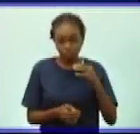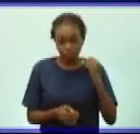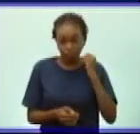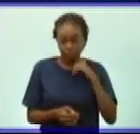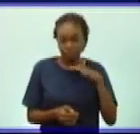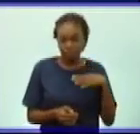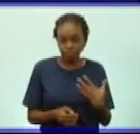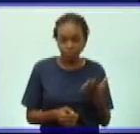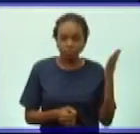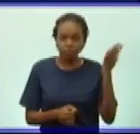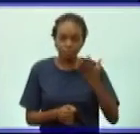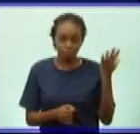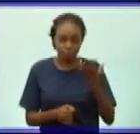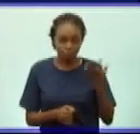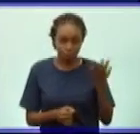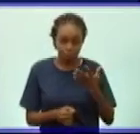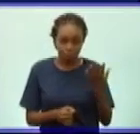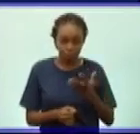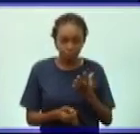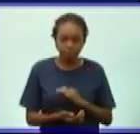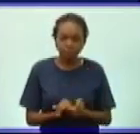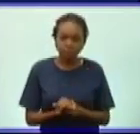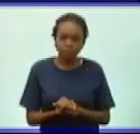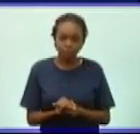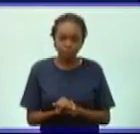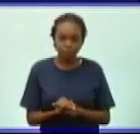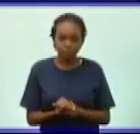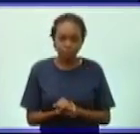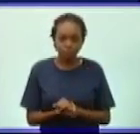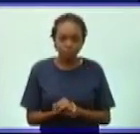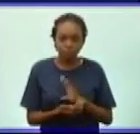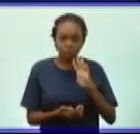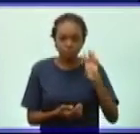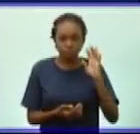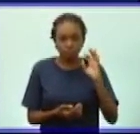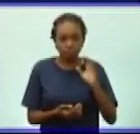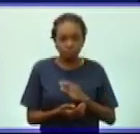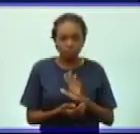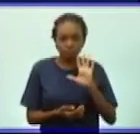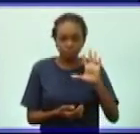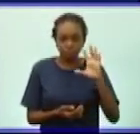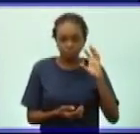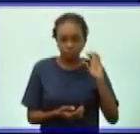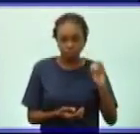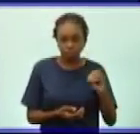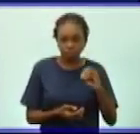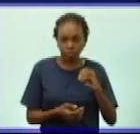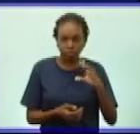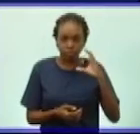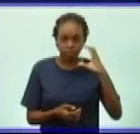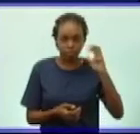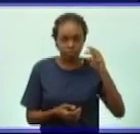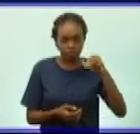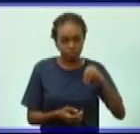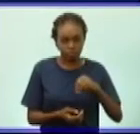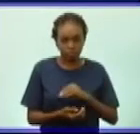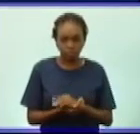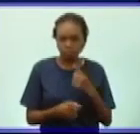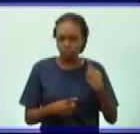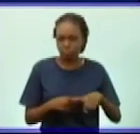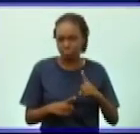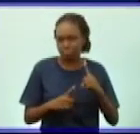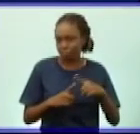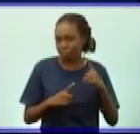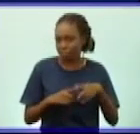velocidad de este cuerpo cuando se mueve, según la gráfica, 50 centímetros. ¿Qué otra tarea le